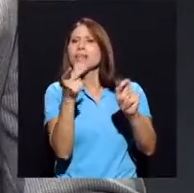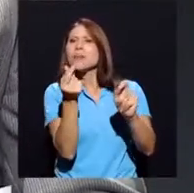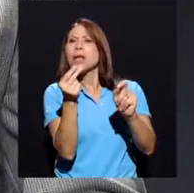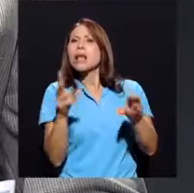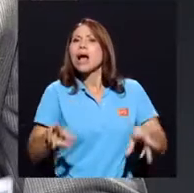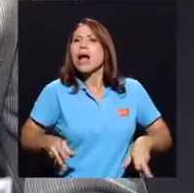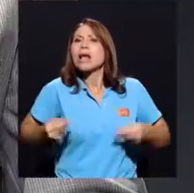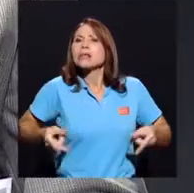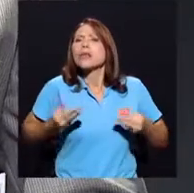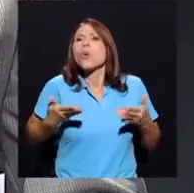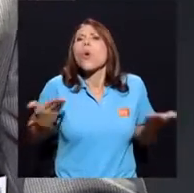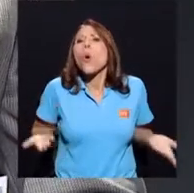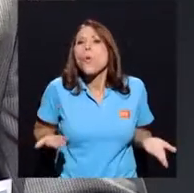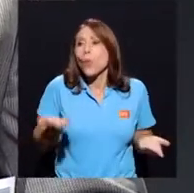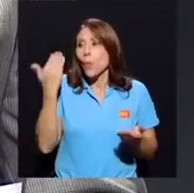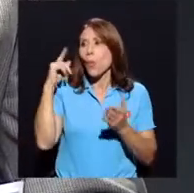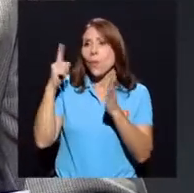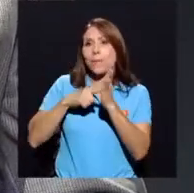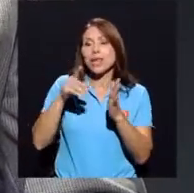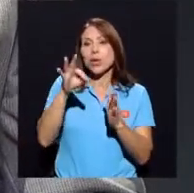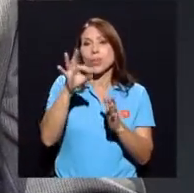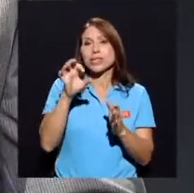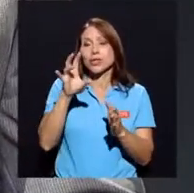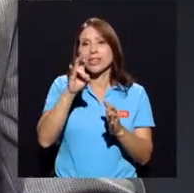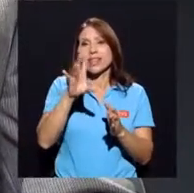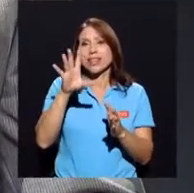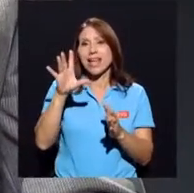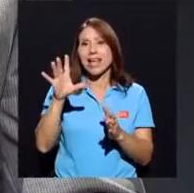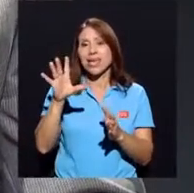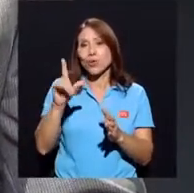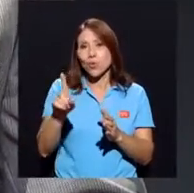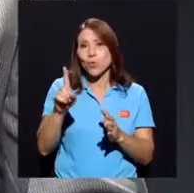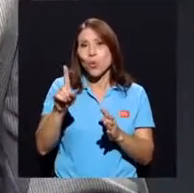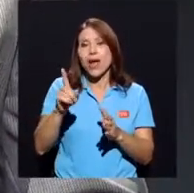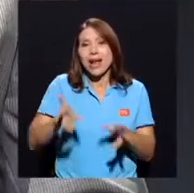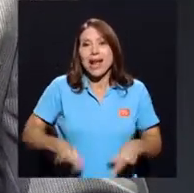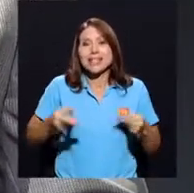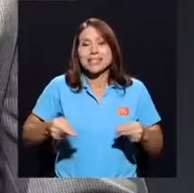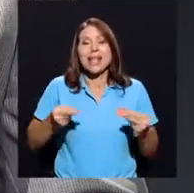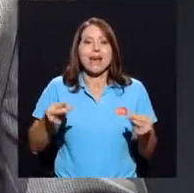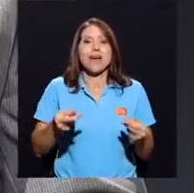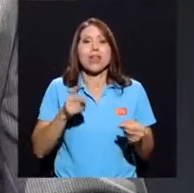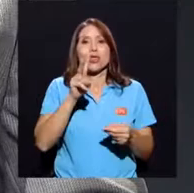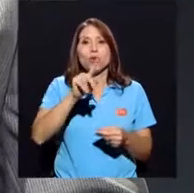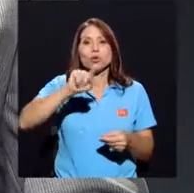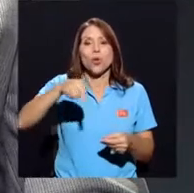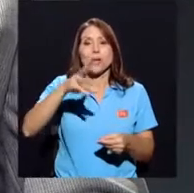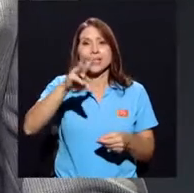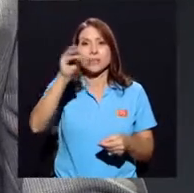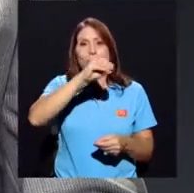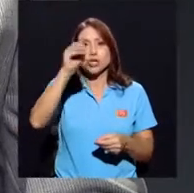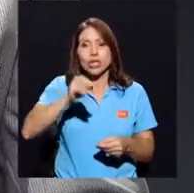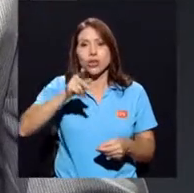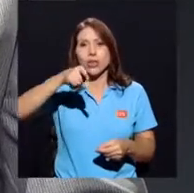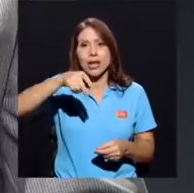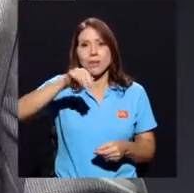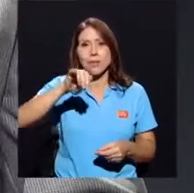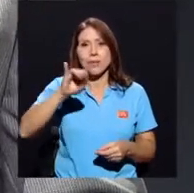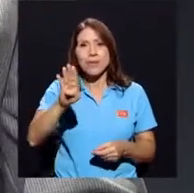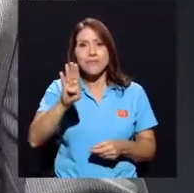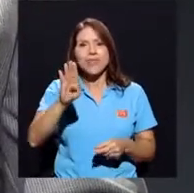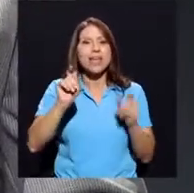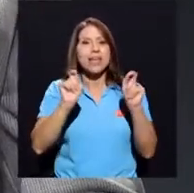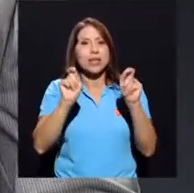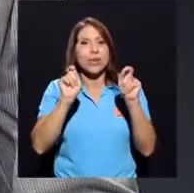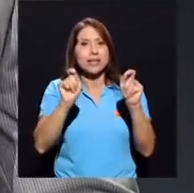1992 no gasta menos del 3% del pib el 2 6% del pib en educación verdad y ahora vamos a ver algunas